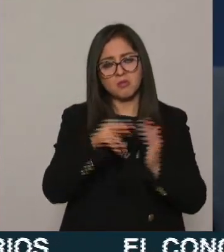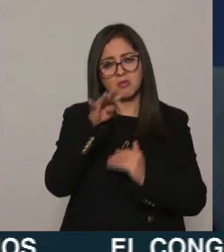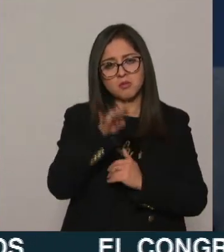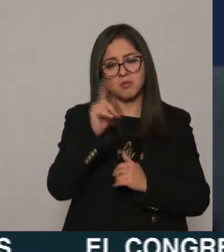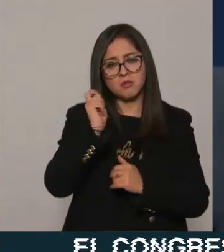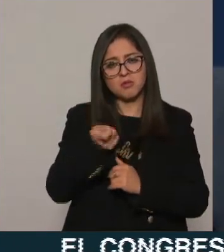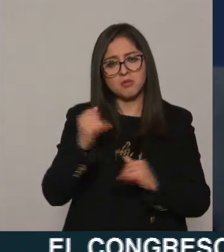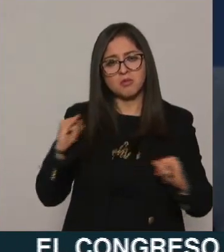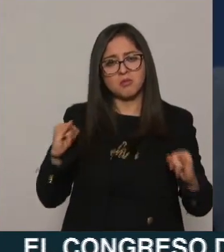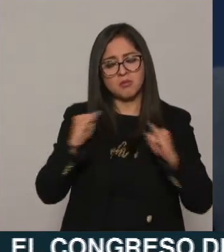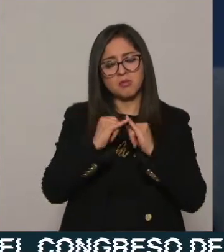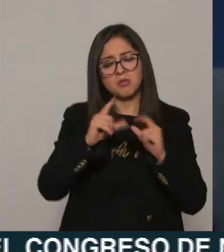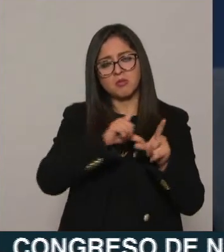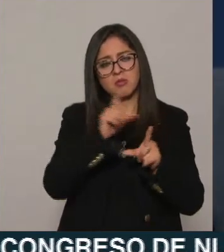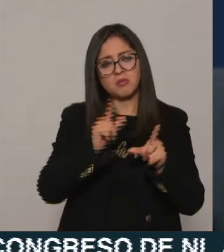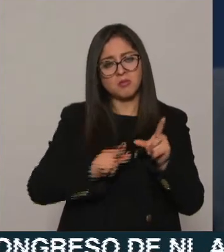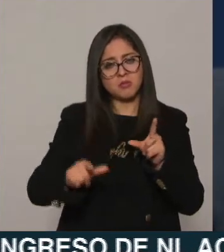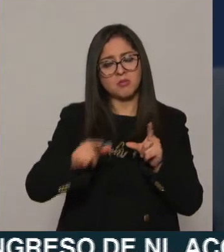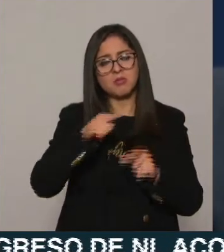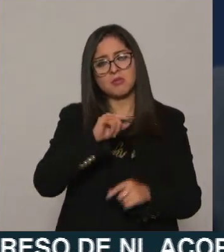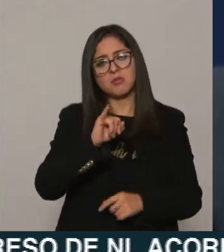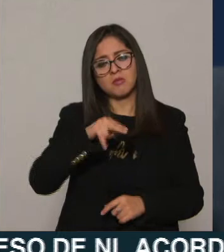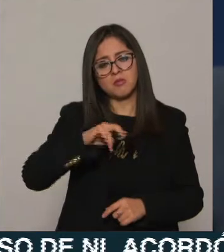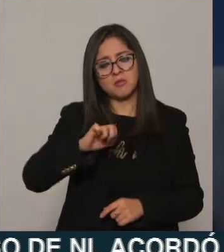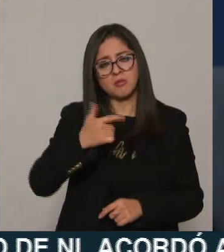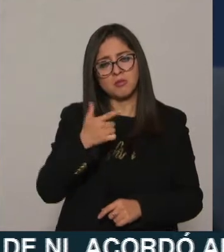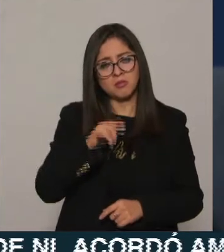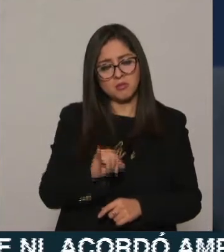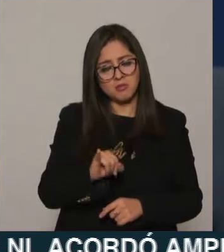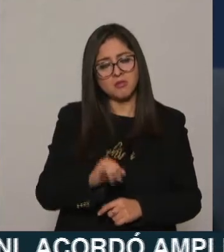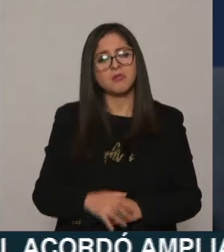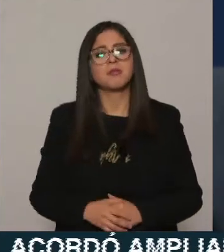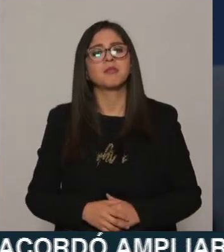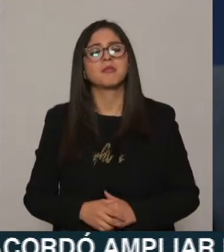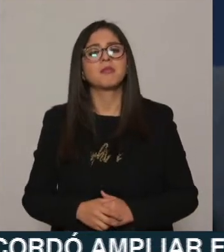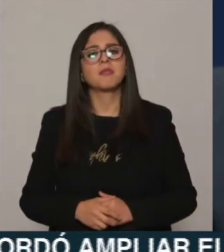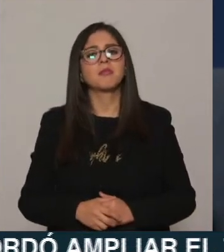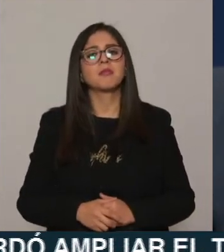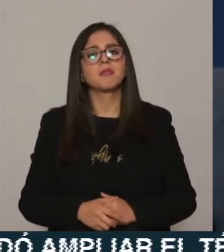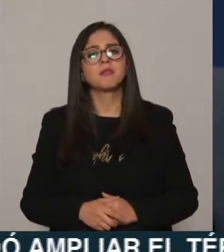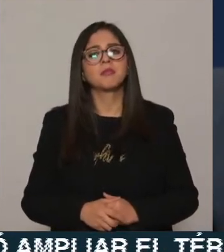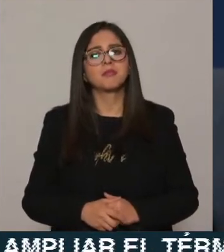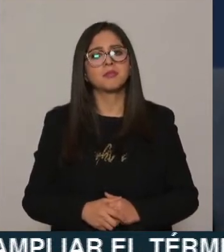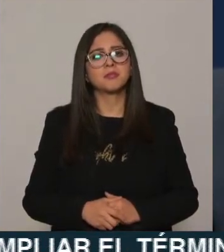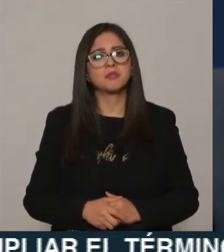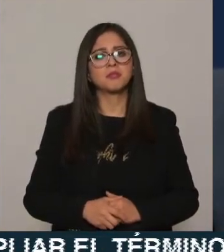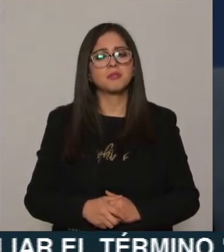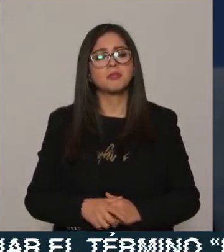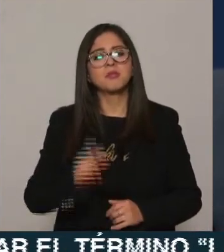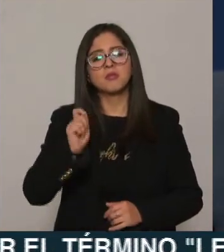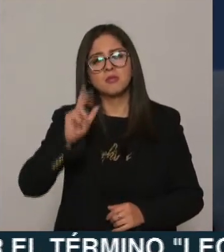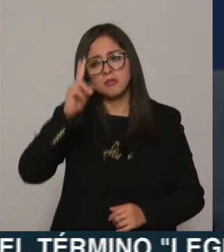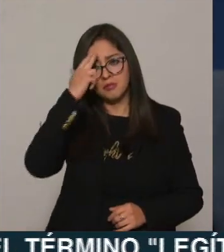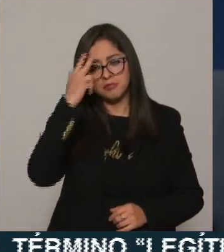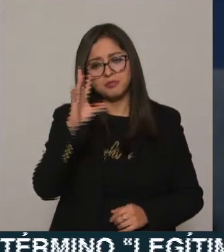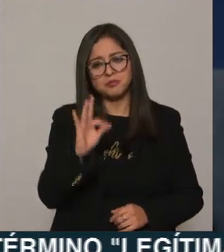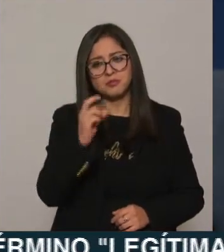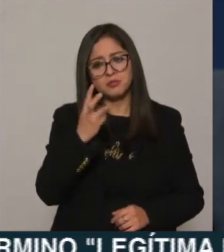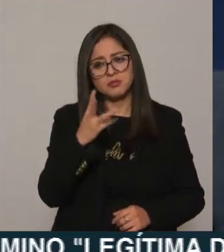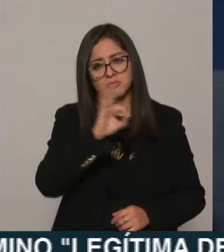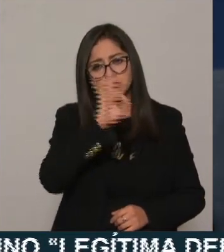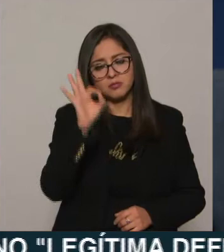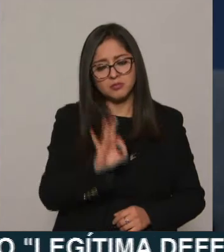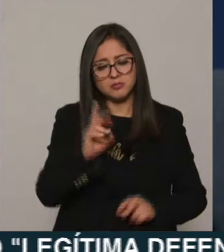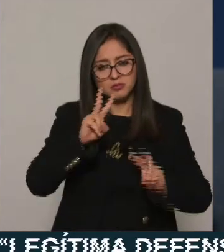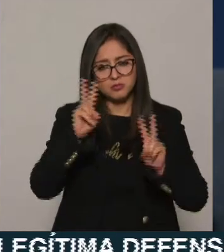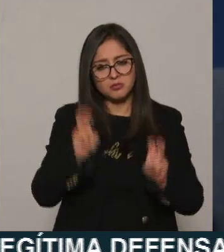Instituto Nacional de Geografía y Estadística, el INEGI, se ha reportado. Recordando que el 43% de la